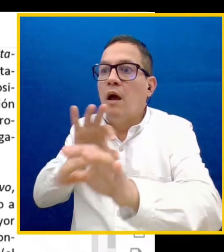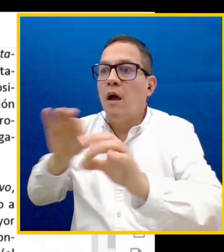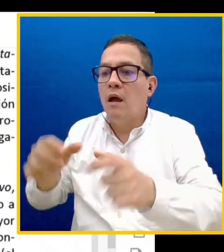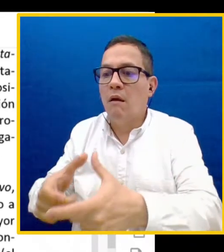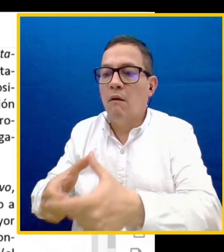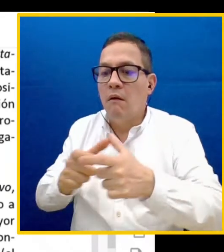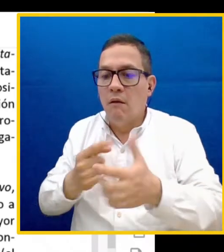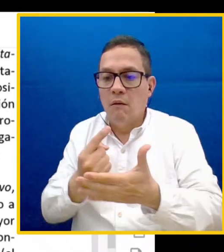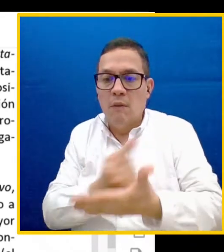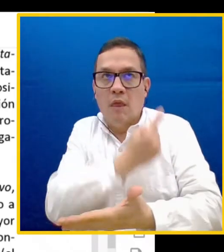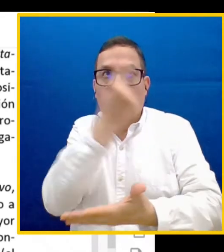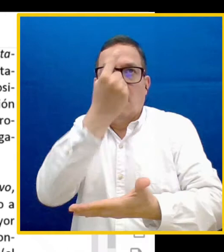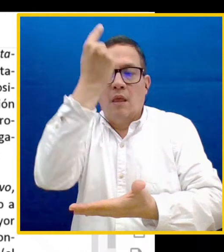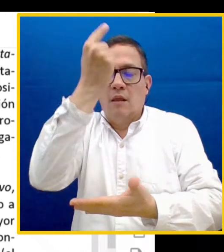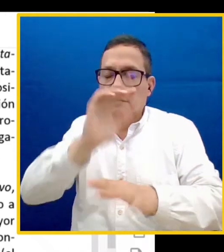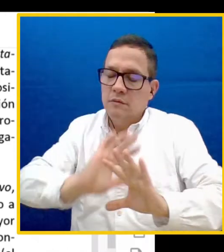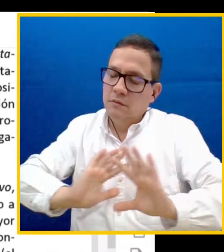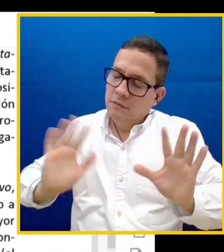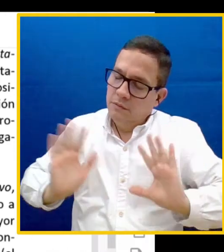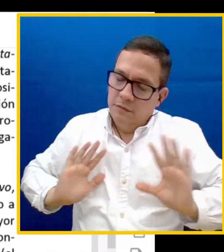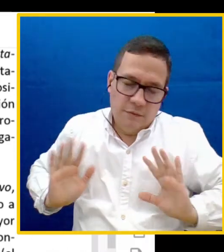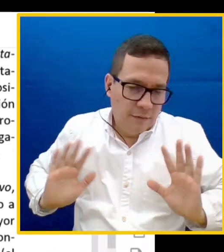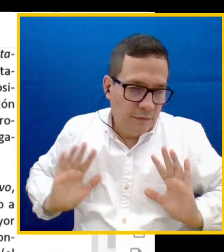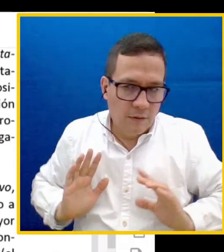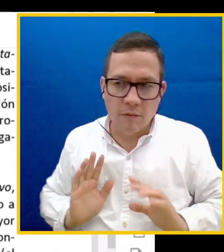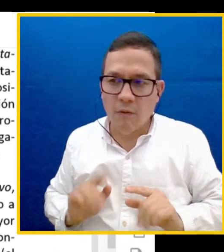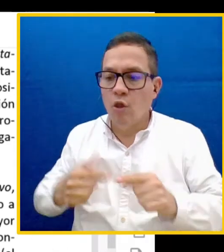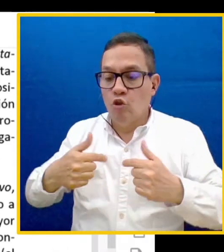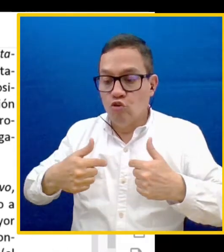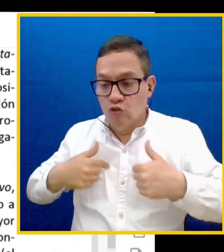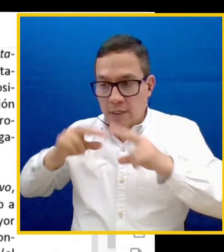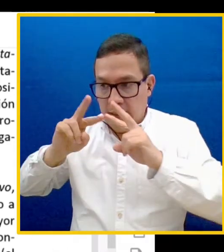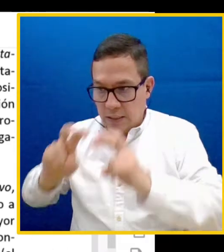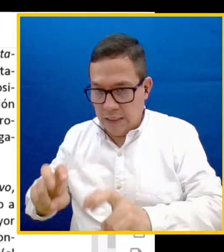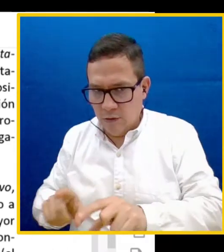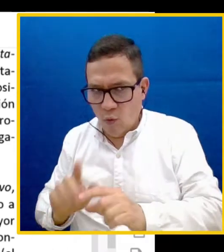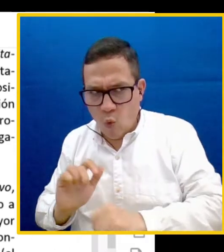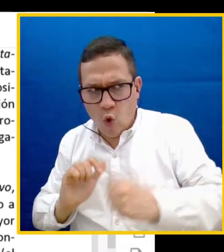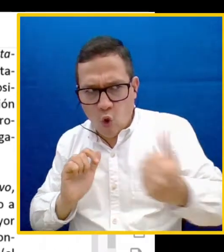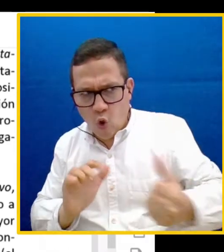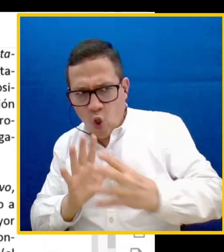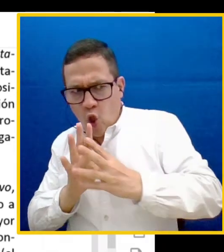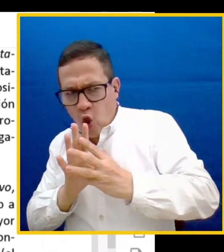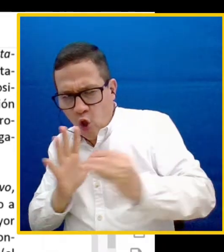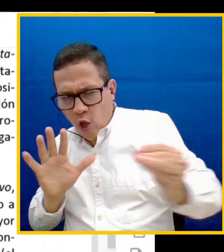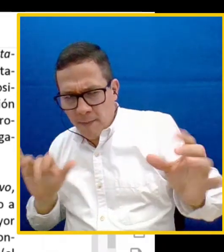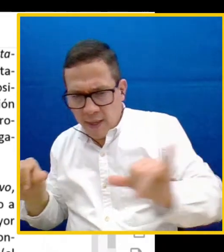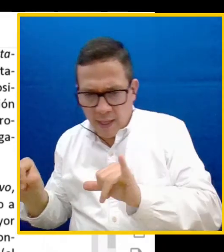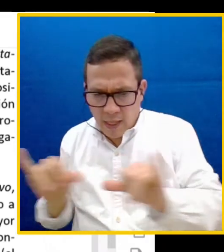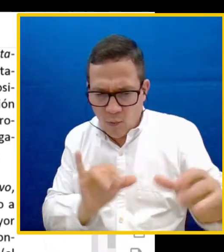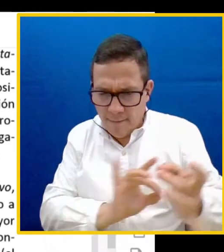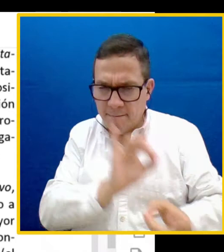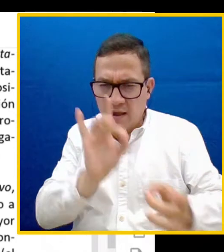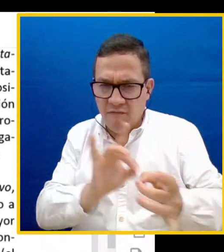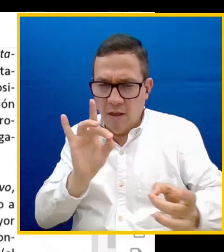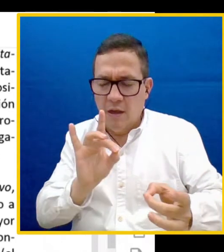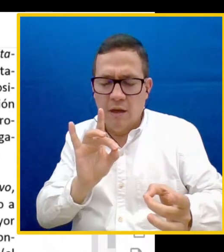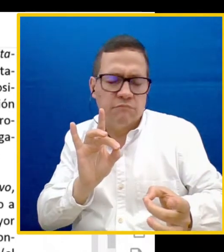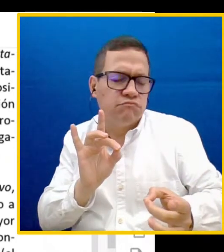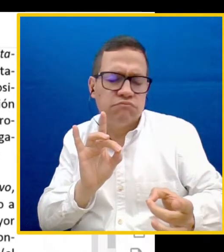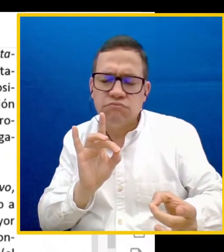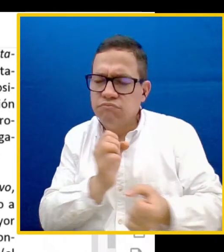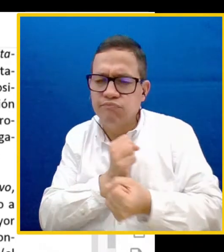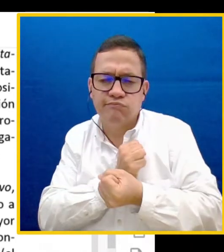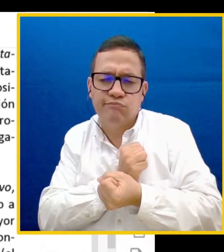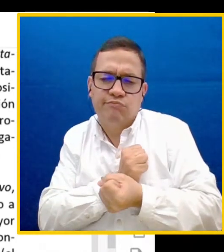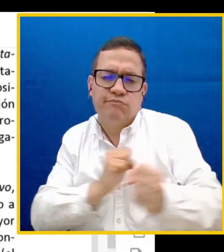y tampoco pretenden que sus estudios puedan repetirse tal cual se realizaron y que en esa repetición se arribe a los mismos